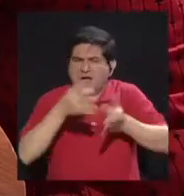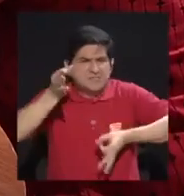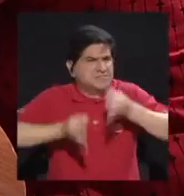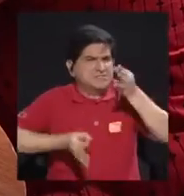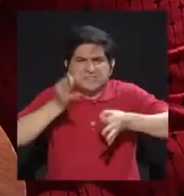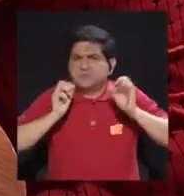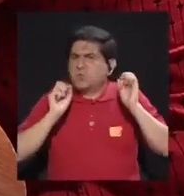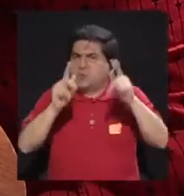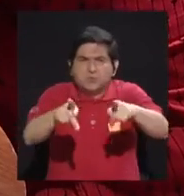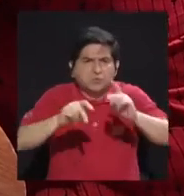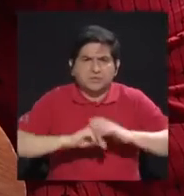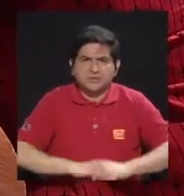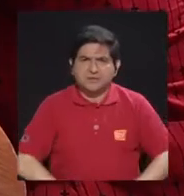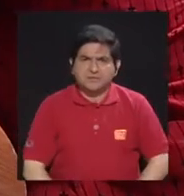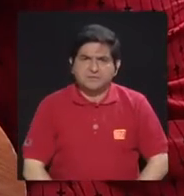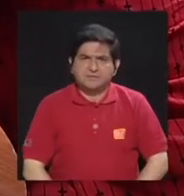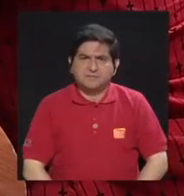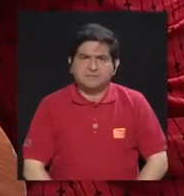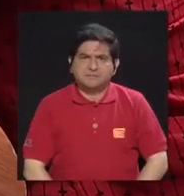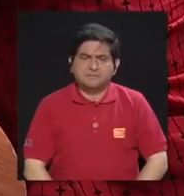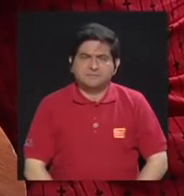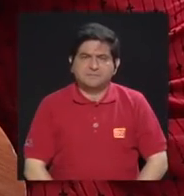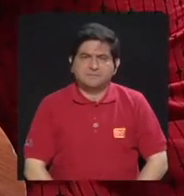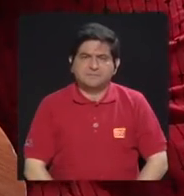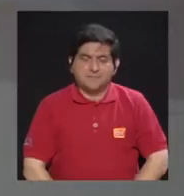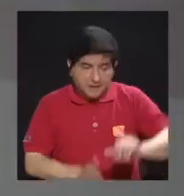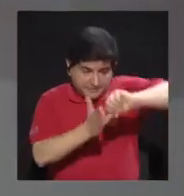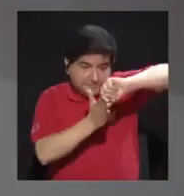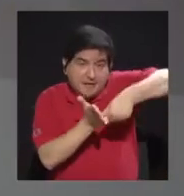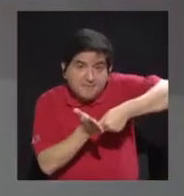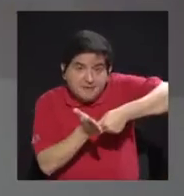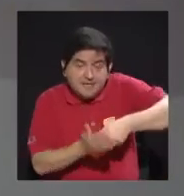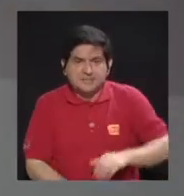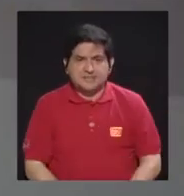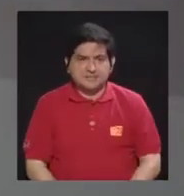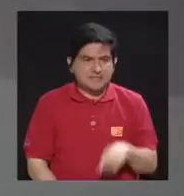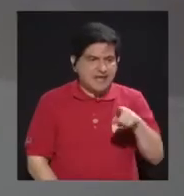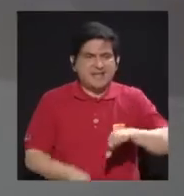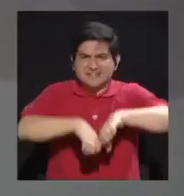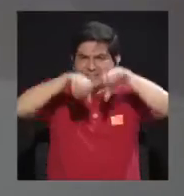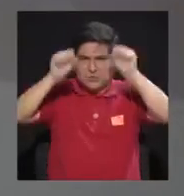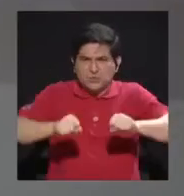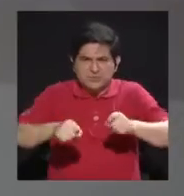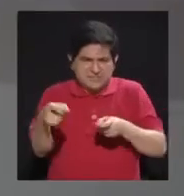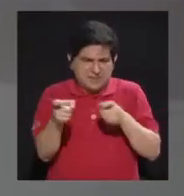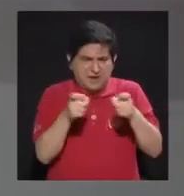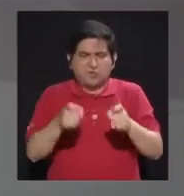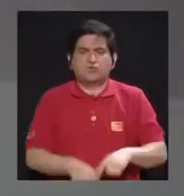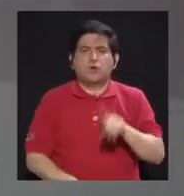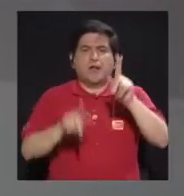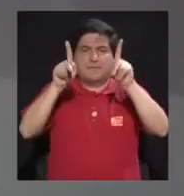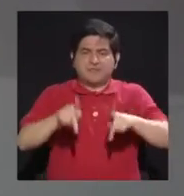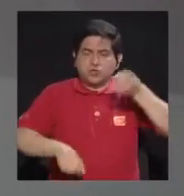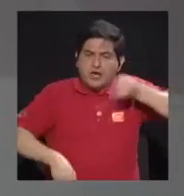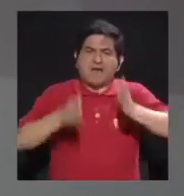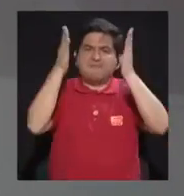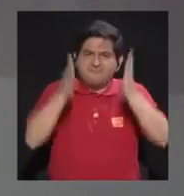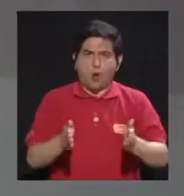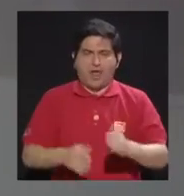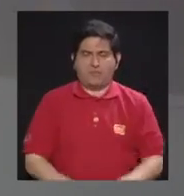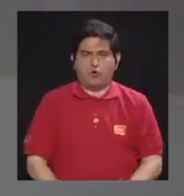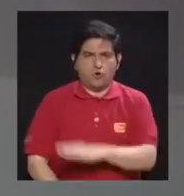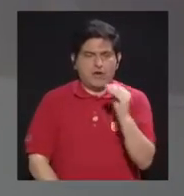perdón. Y recalca también que son las marcas de un régimen presidido por un violador y una